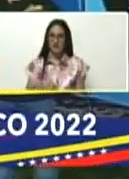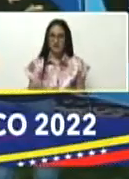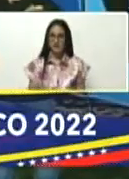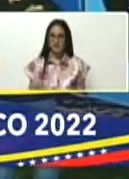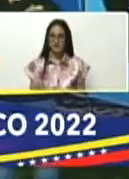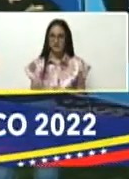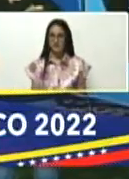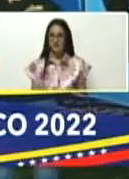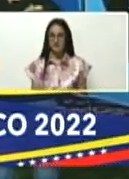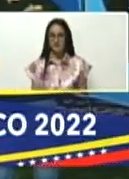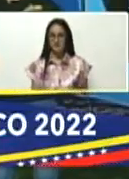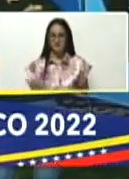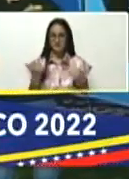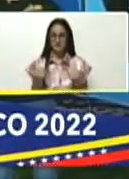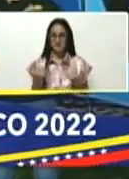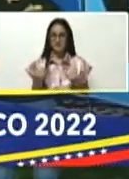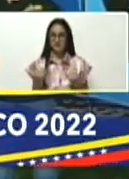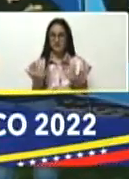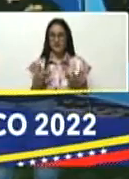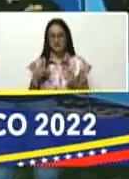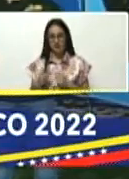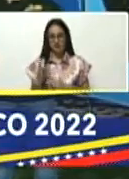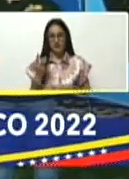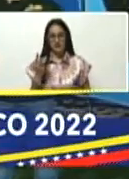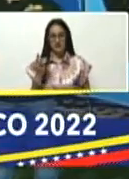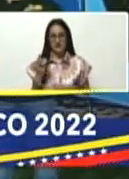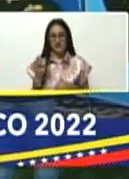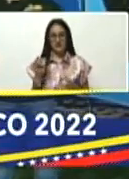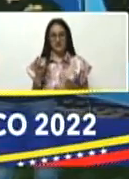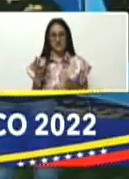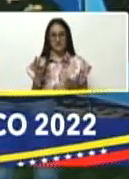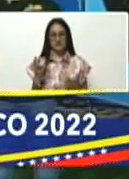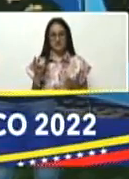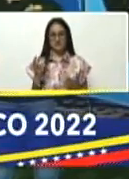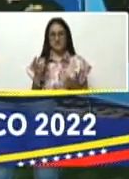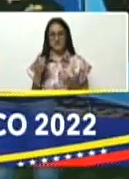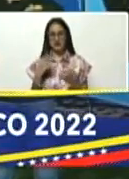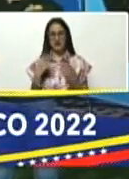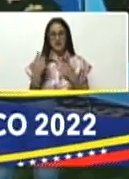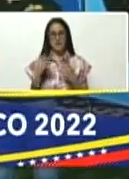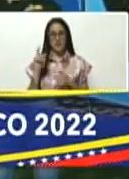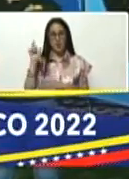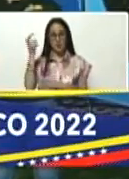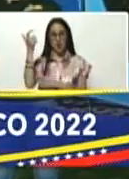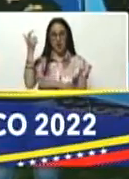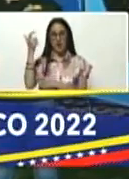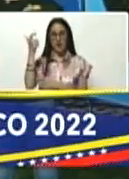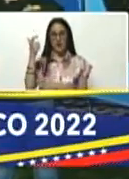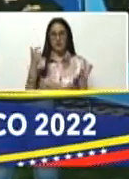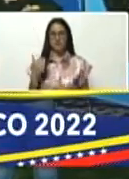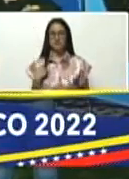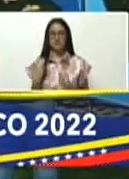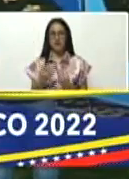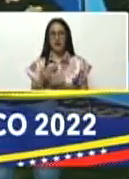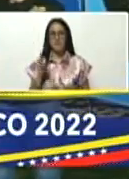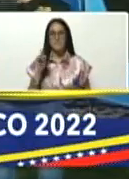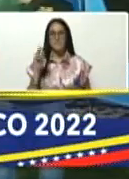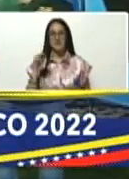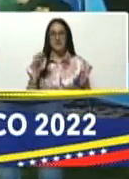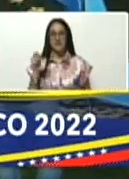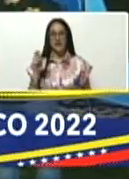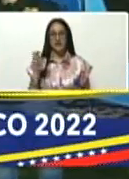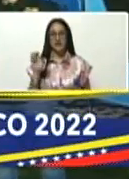nos encontramos acá para inaugurar la tercera edición, presidente, de la Expo Guárico. Que me acompaña Piñate, porque Piñate vino a